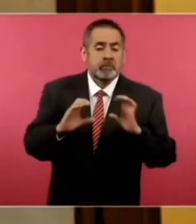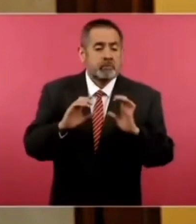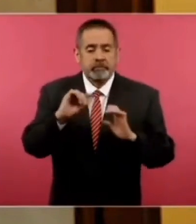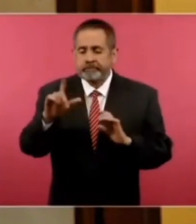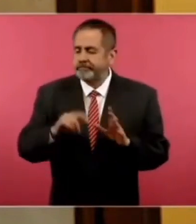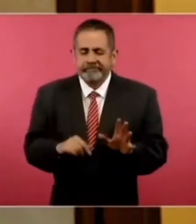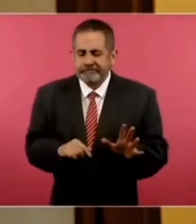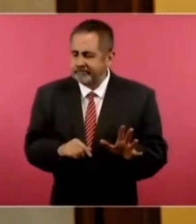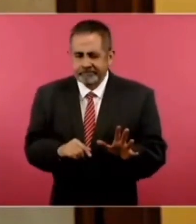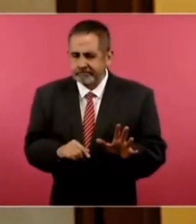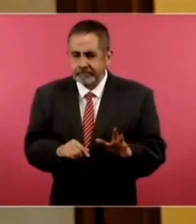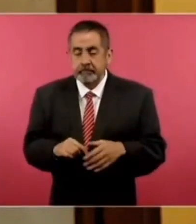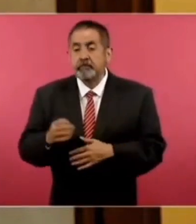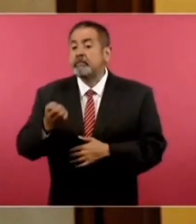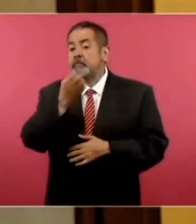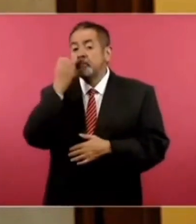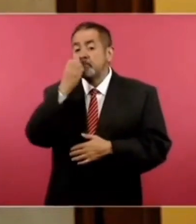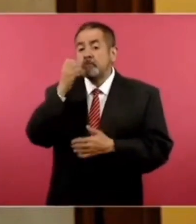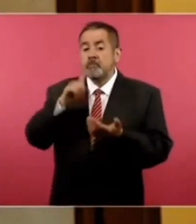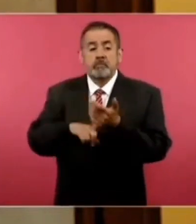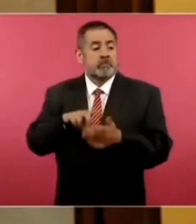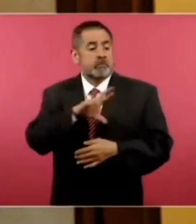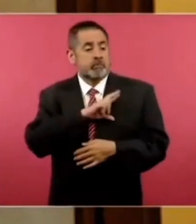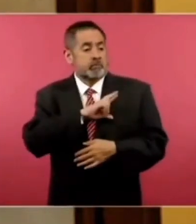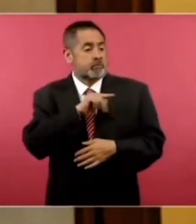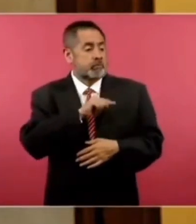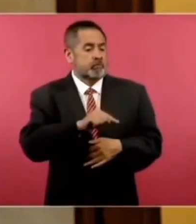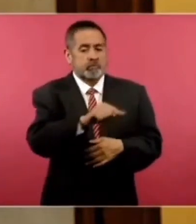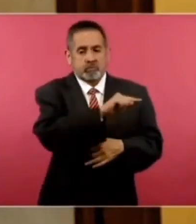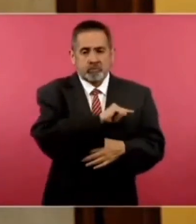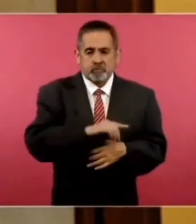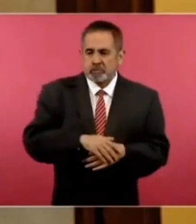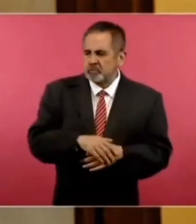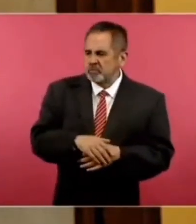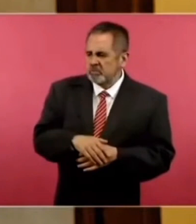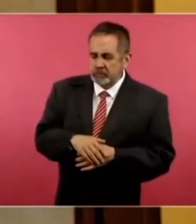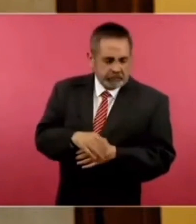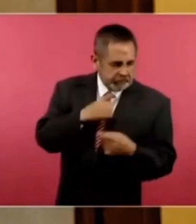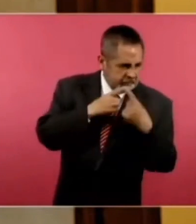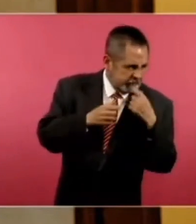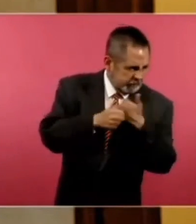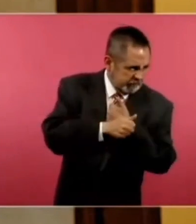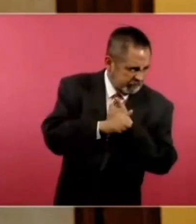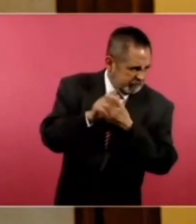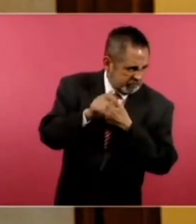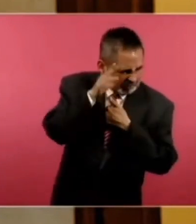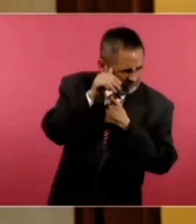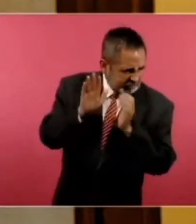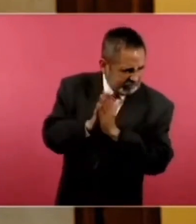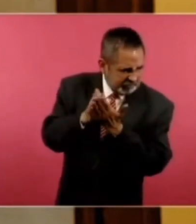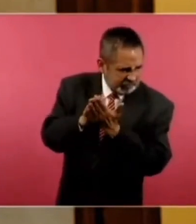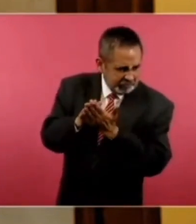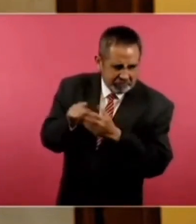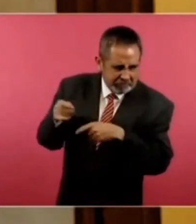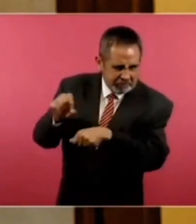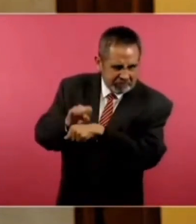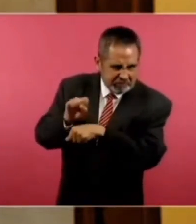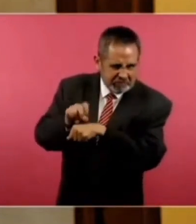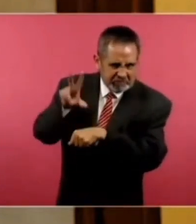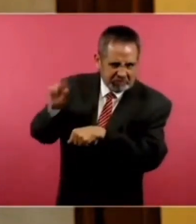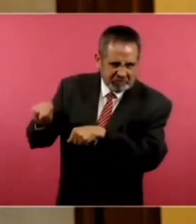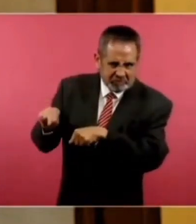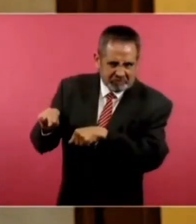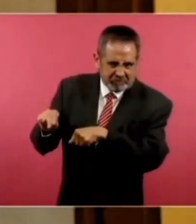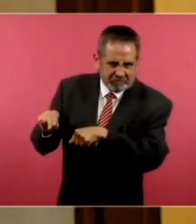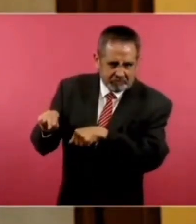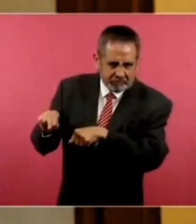confesionarios, las escuelas particulares declararon un clandestino boicot contra los libros de la secundaria.